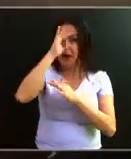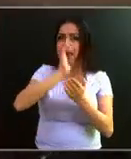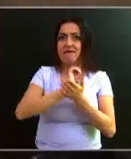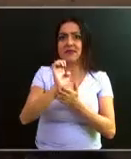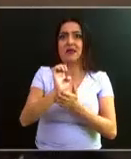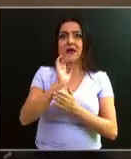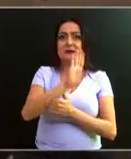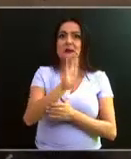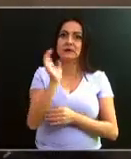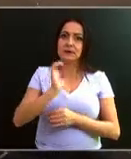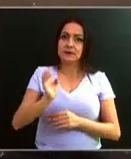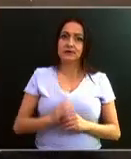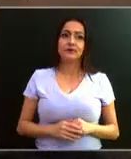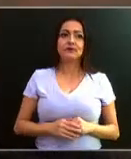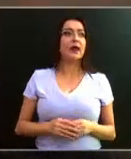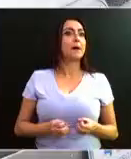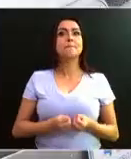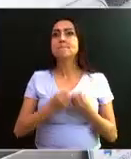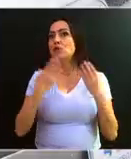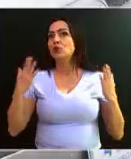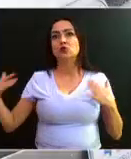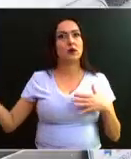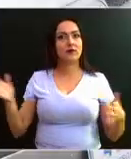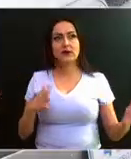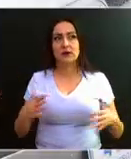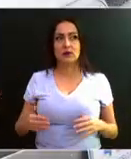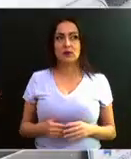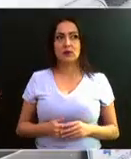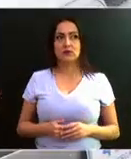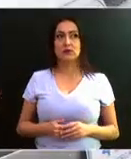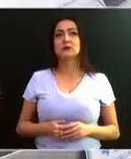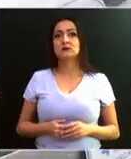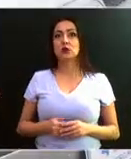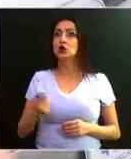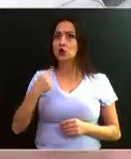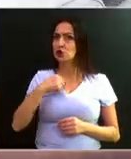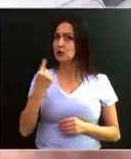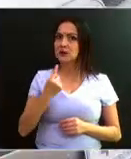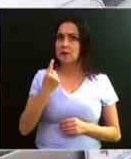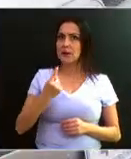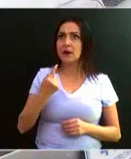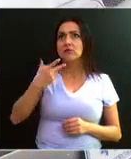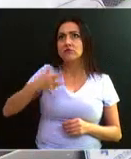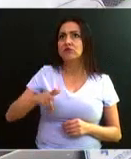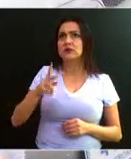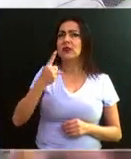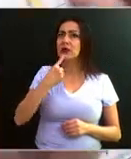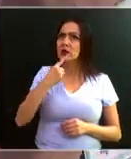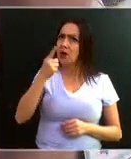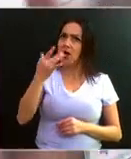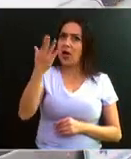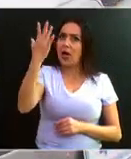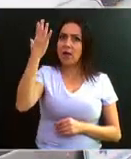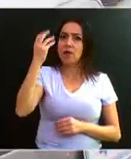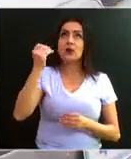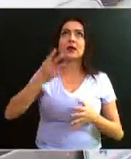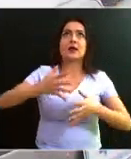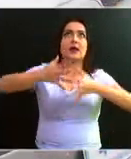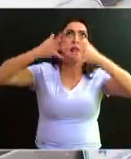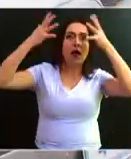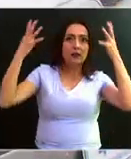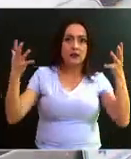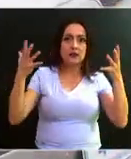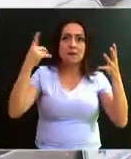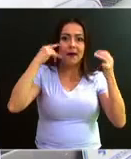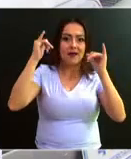nuevas emergencias. Era demasiado el viento que estaba haciendo. De hecho, nosotros siempre que hemos pasado por aquí hemos dicho, estos árboles son muy grandes